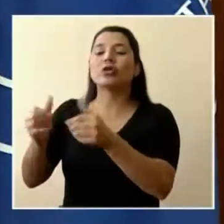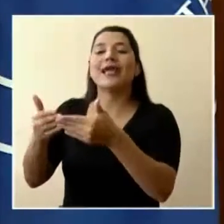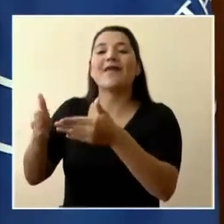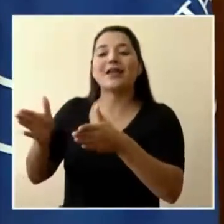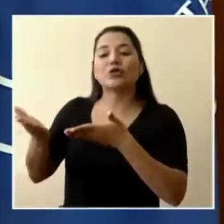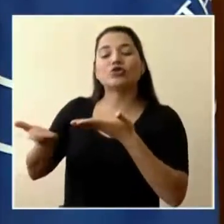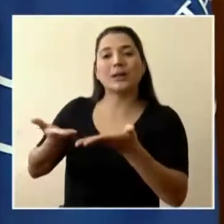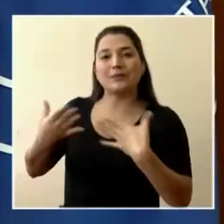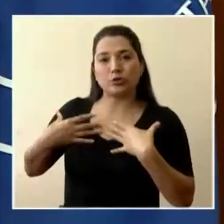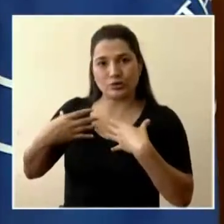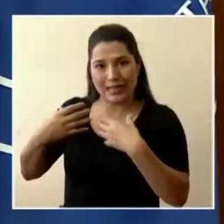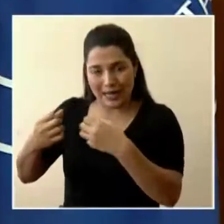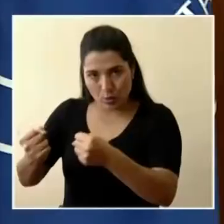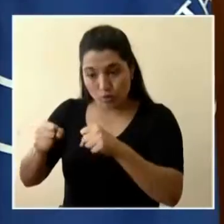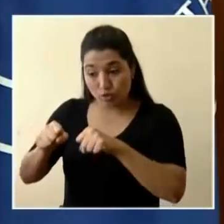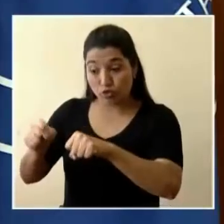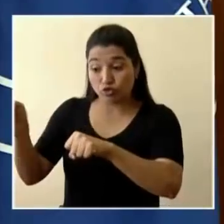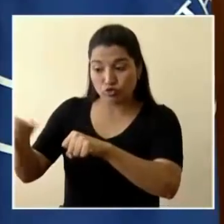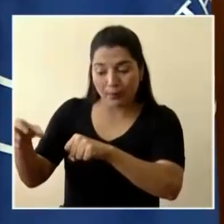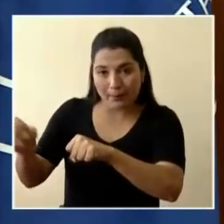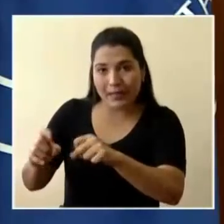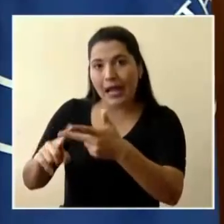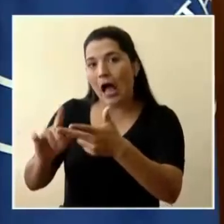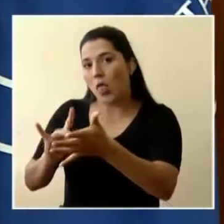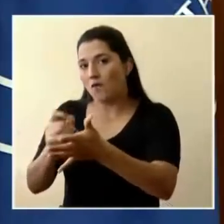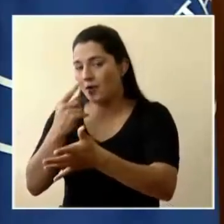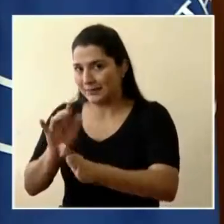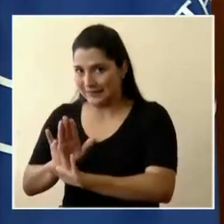supermercados y afines.